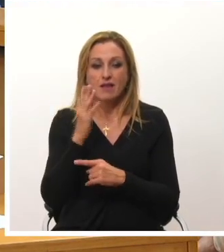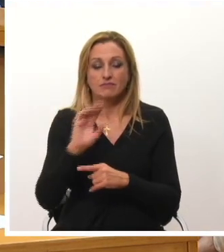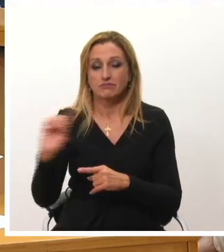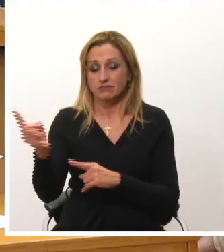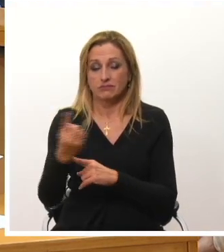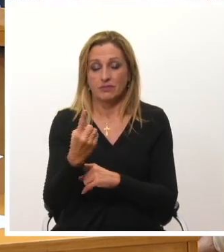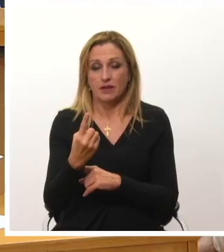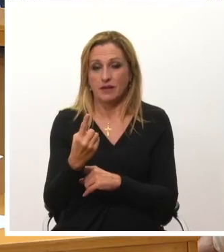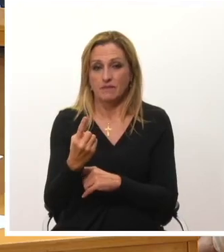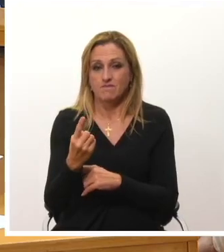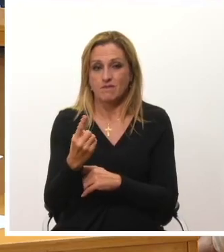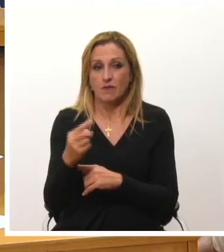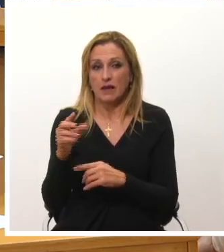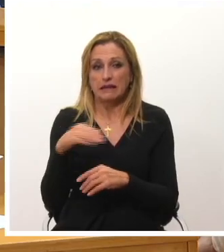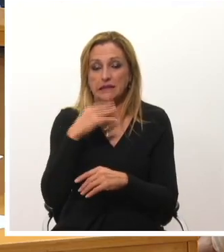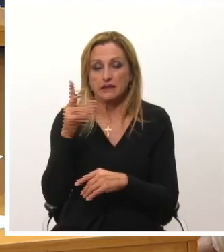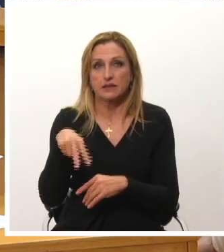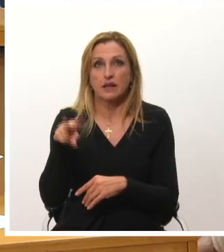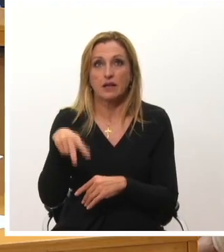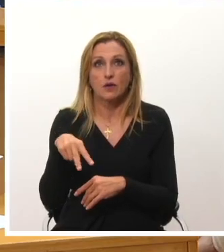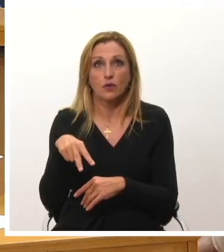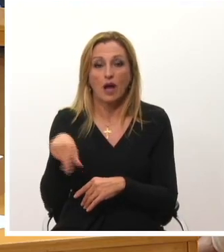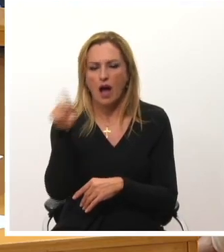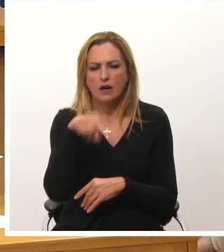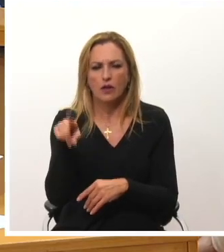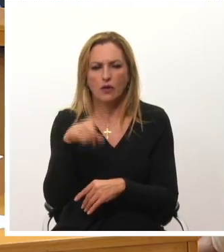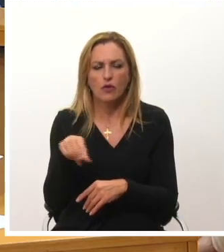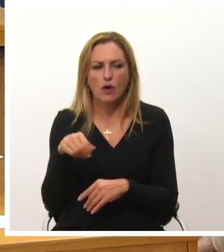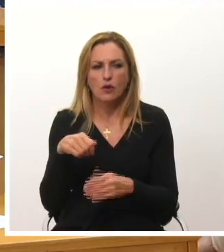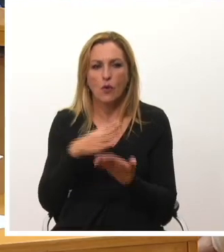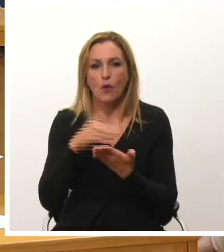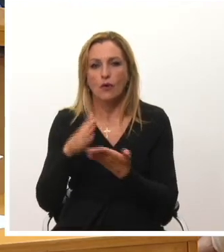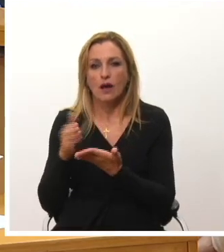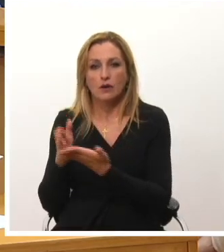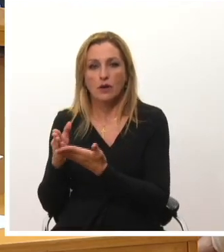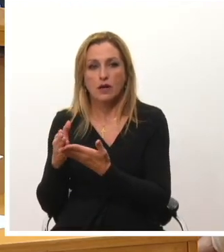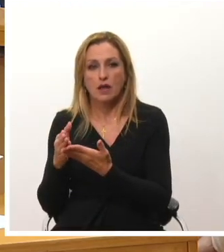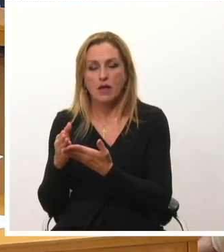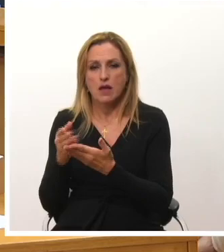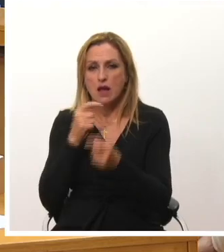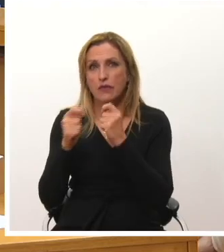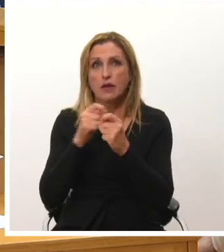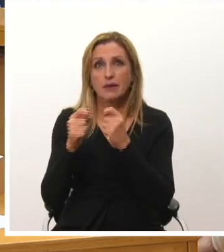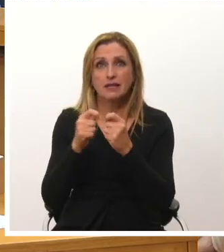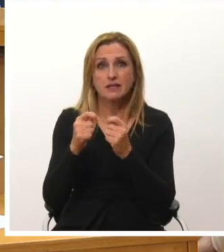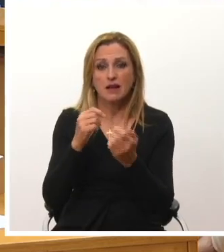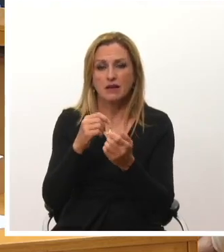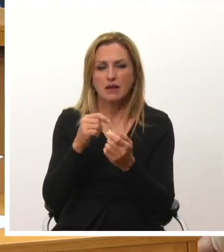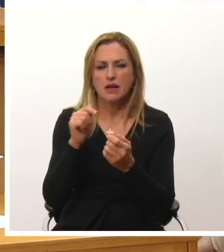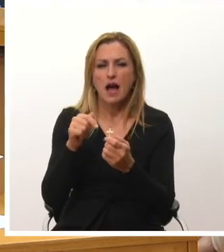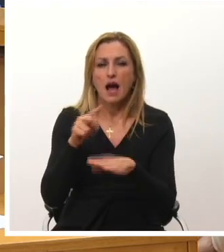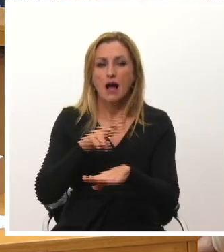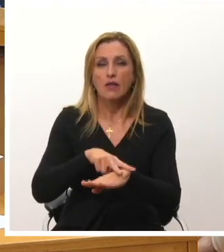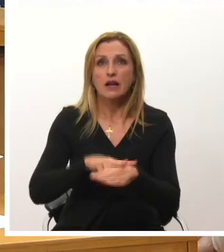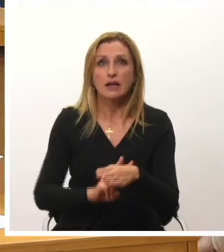bueno pues el señor José Fernando deslizó en una rueda de prensa que la delegación de gobierno iba a